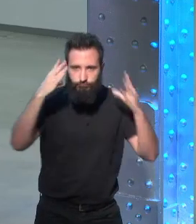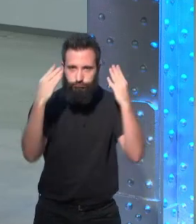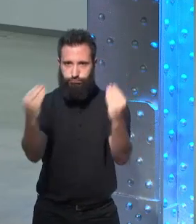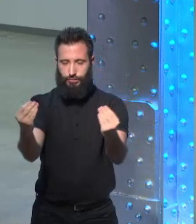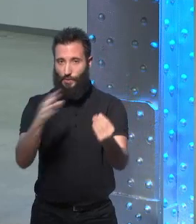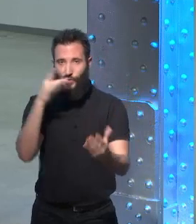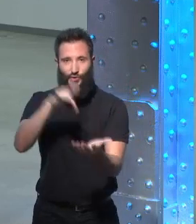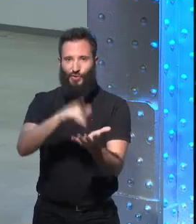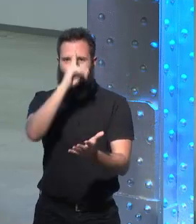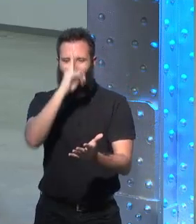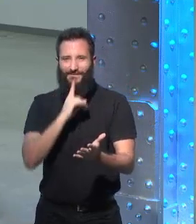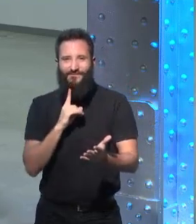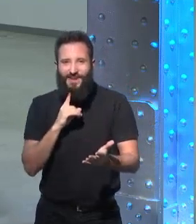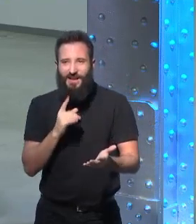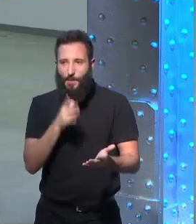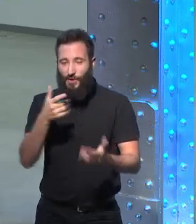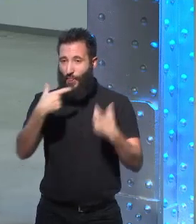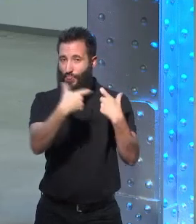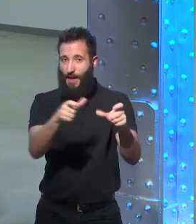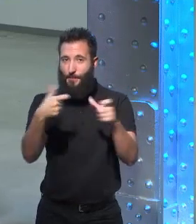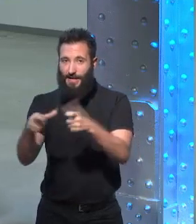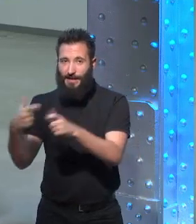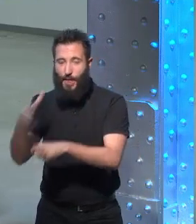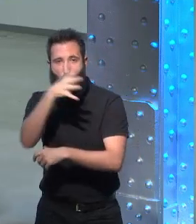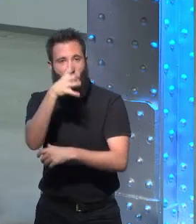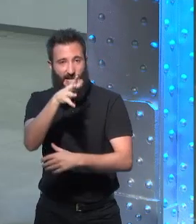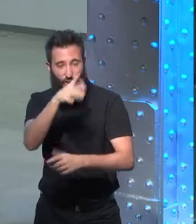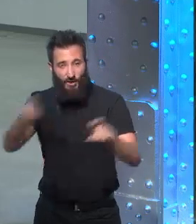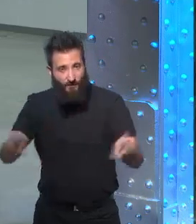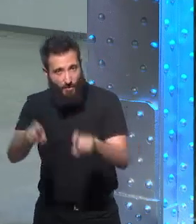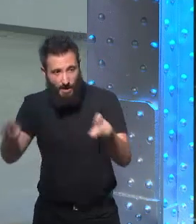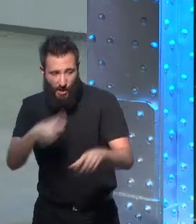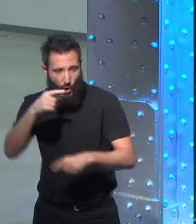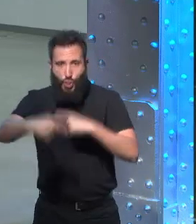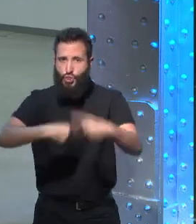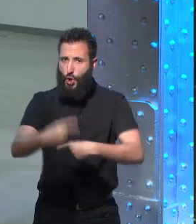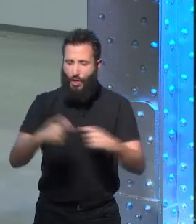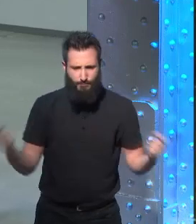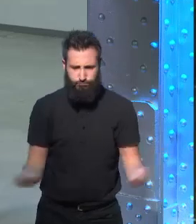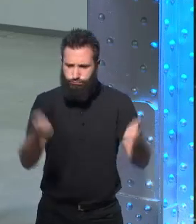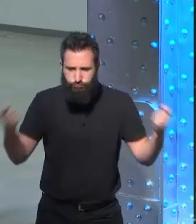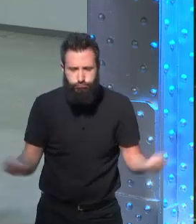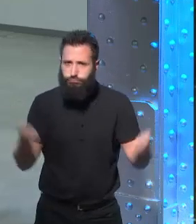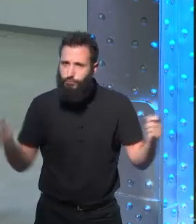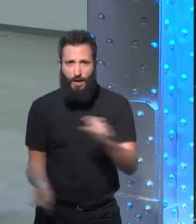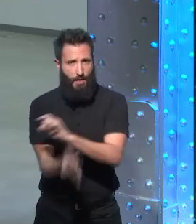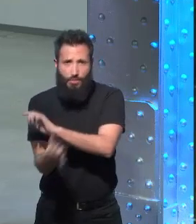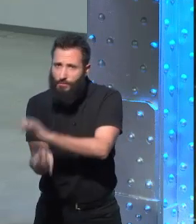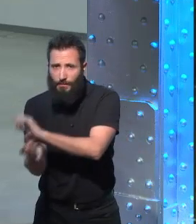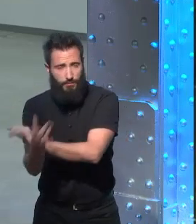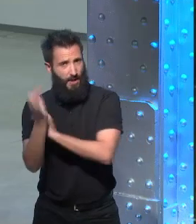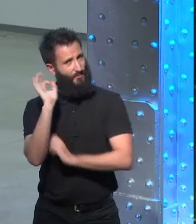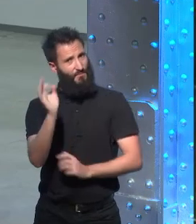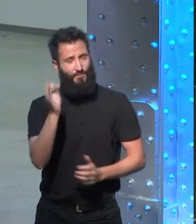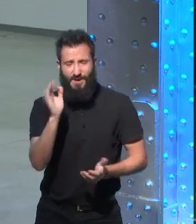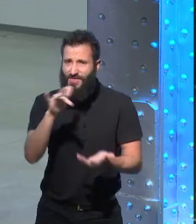perfiles que tenemos desde el Departamento de Delitos Telemáticos. Todos los días hacemos campaña, pues es verdad